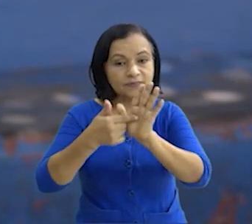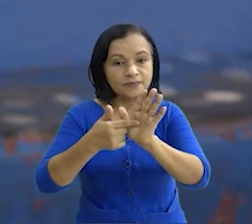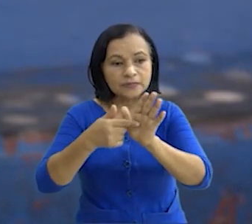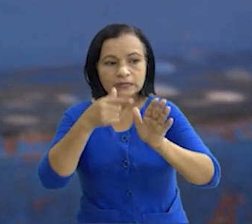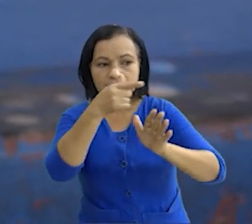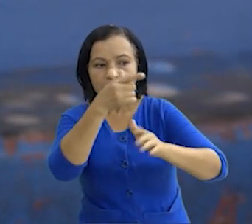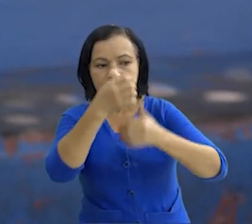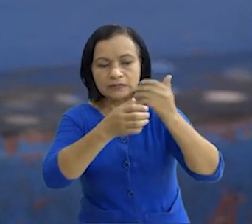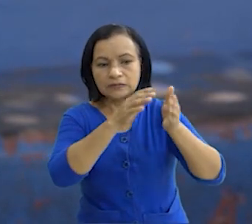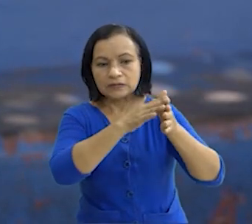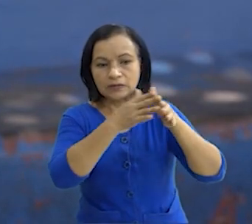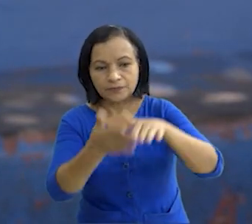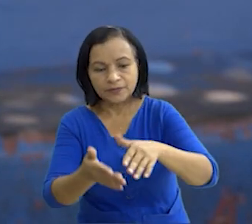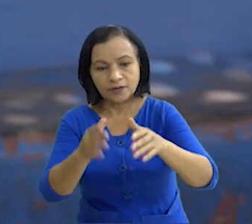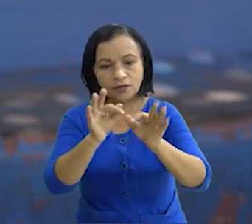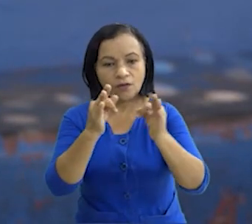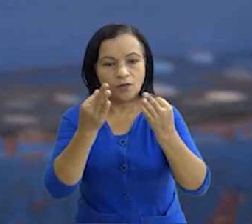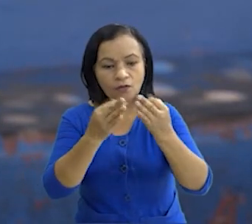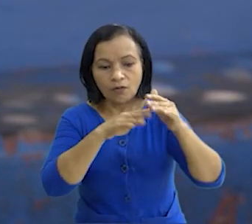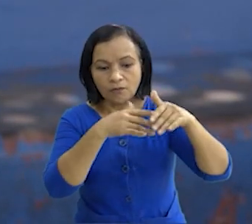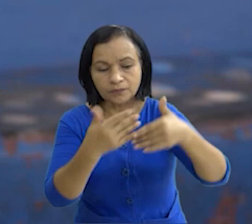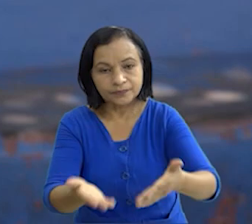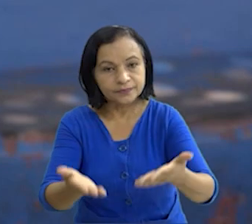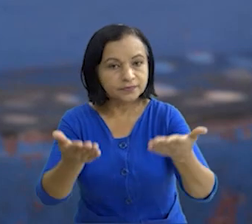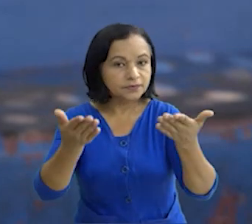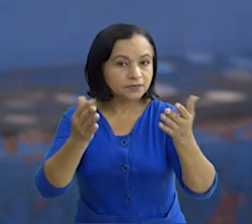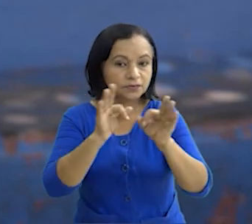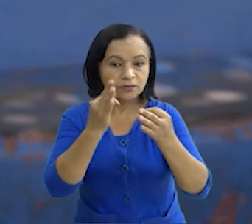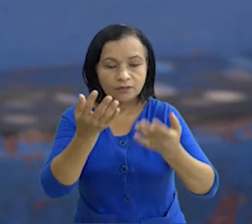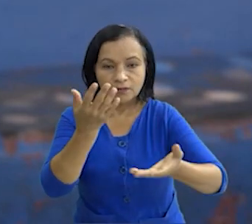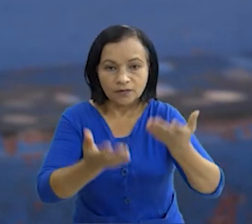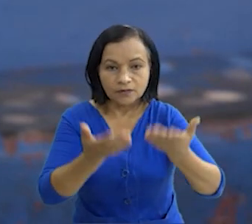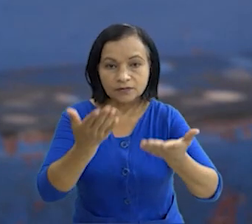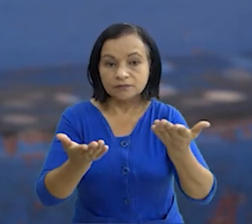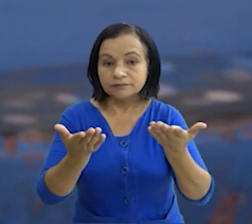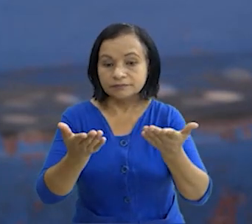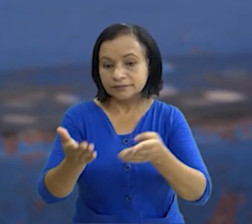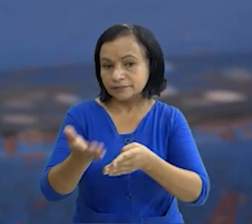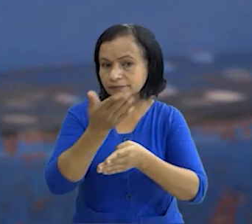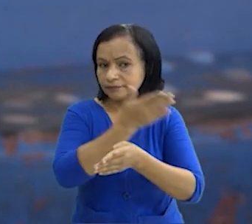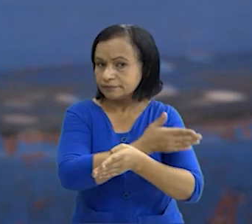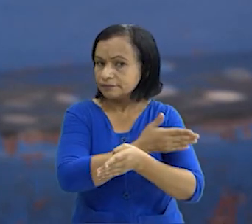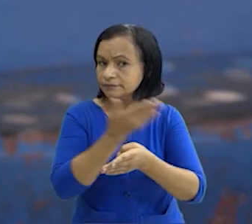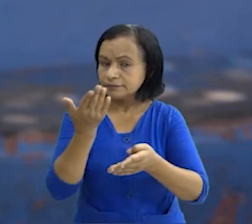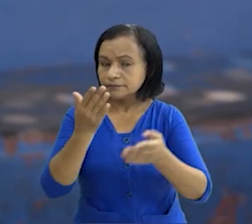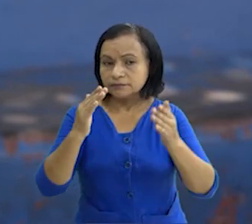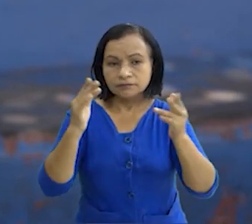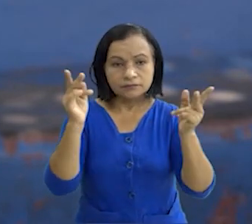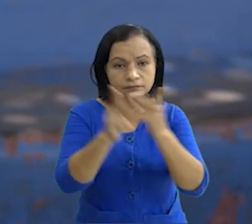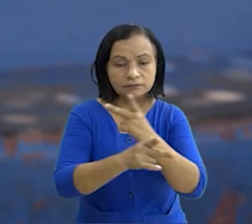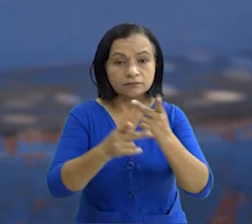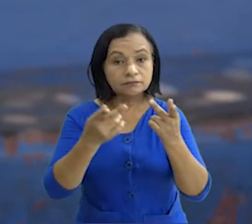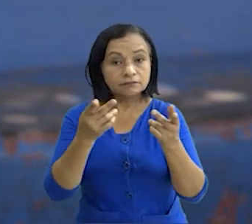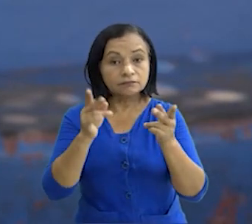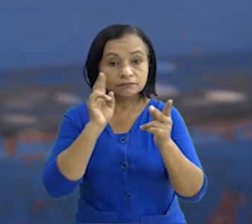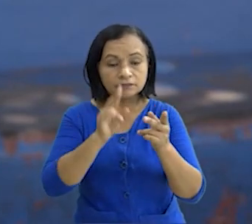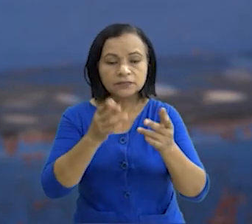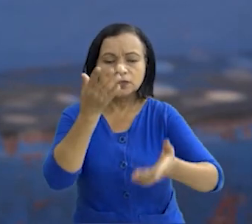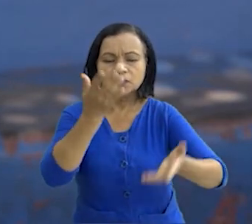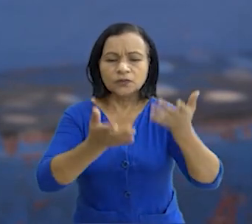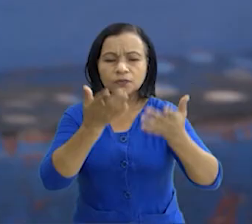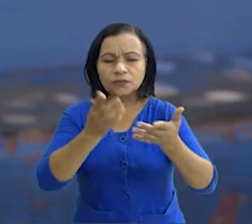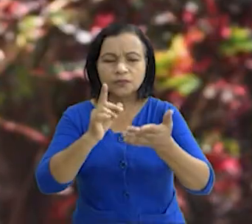ocurre el fenómeno. Cuando una familia se derrumba, cuando una familia se incendia. Recientemente tuvimos aquí una tragedia muy fuerte. Se le